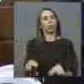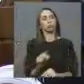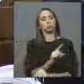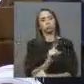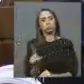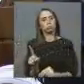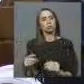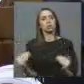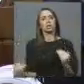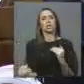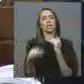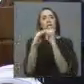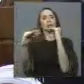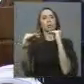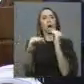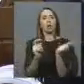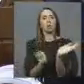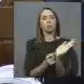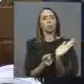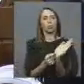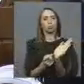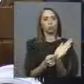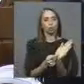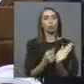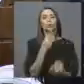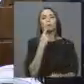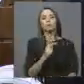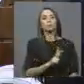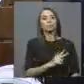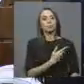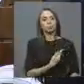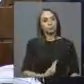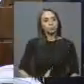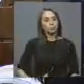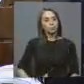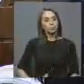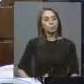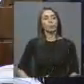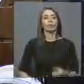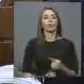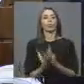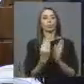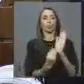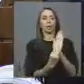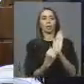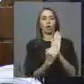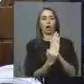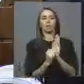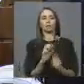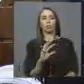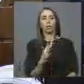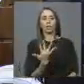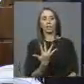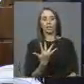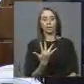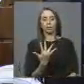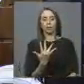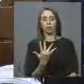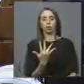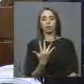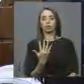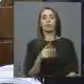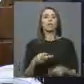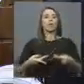están asimilados a la productividad señor presidente respecto a un nuevo artículo quinto que establece el